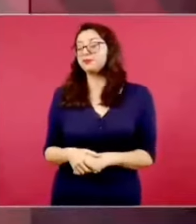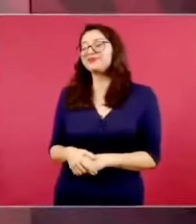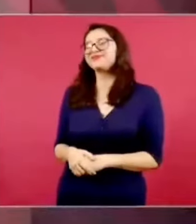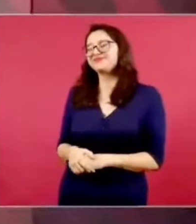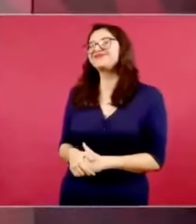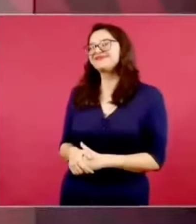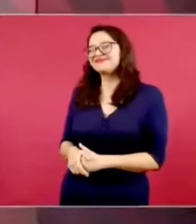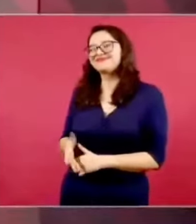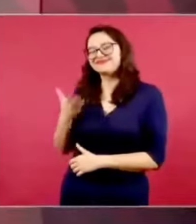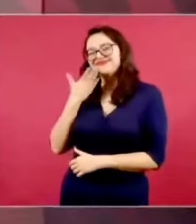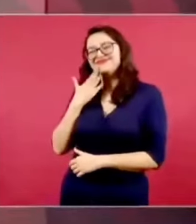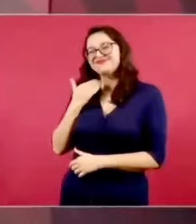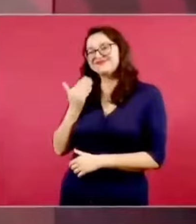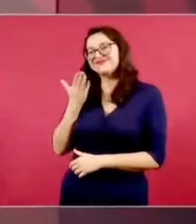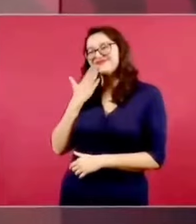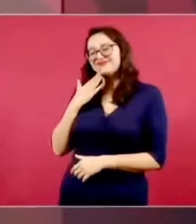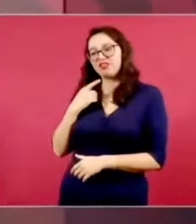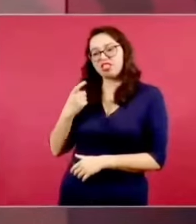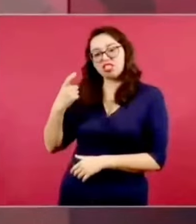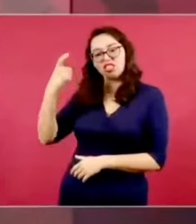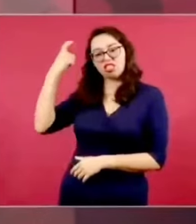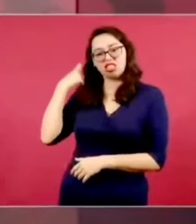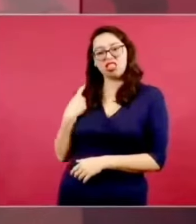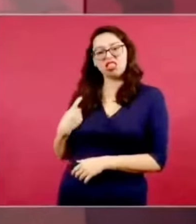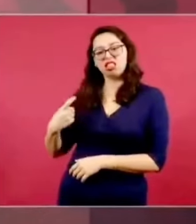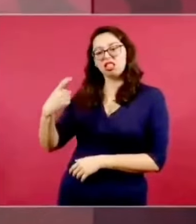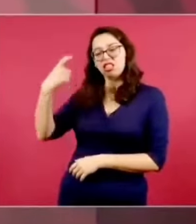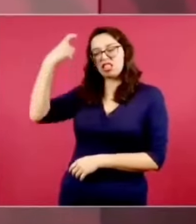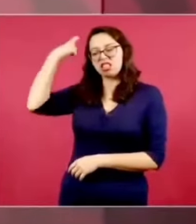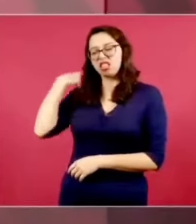imitarlos a burlarse de